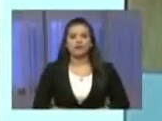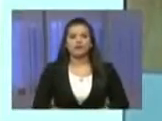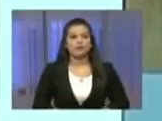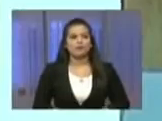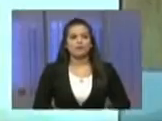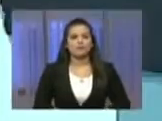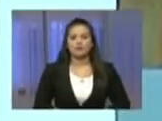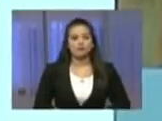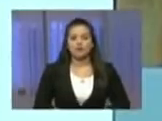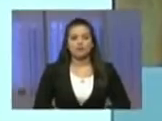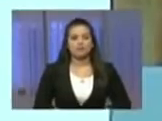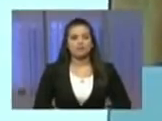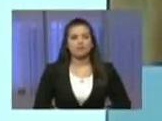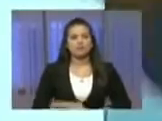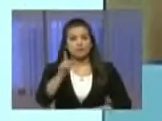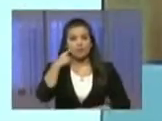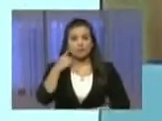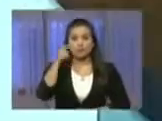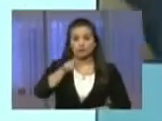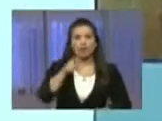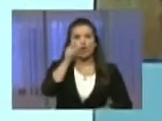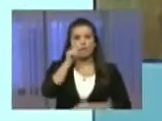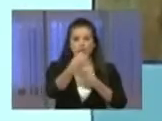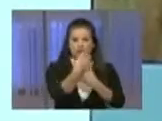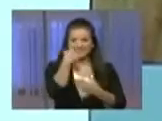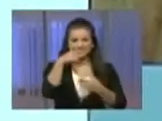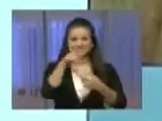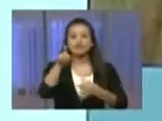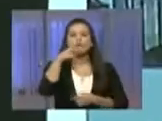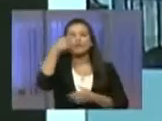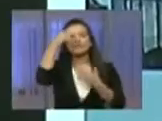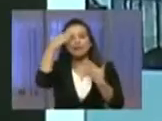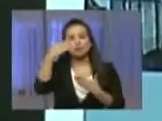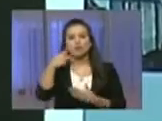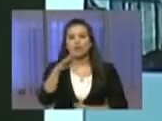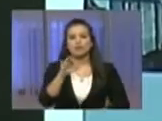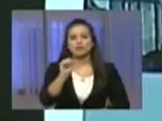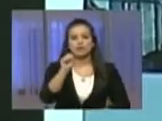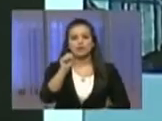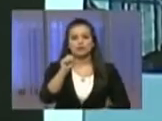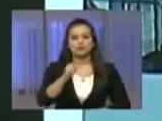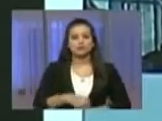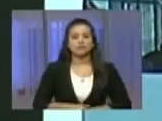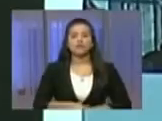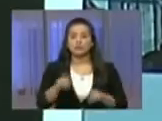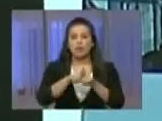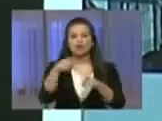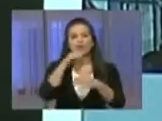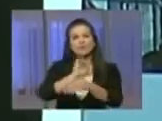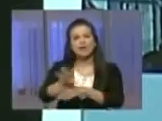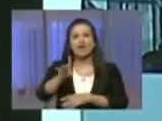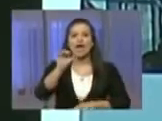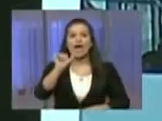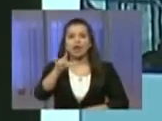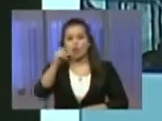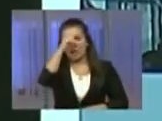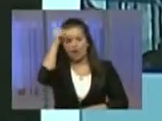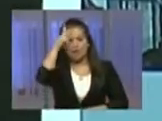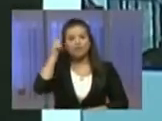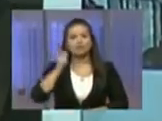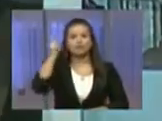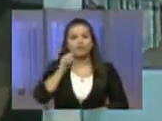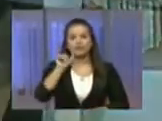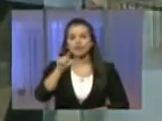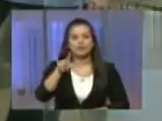artística nos la regala Igualmente tenemos el mensaje de aloa Núñez la diputada aloa Núñez